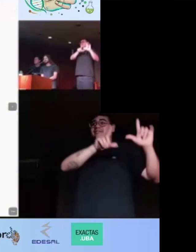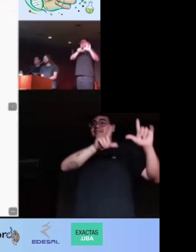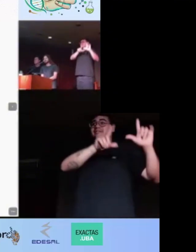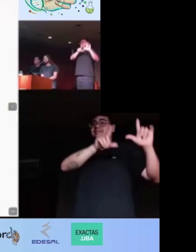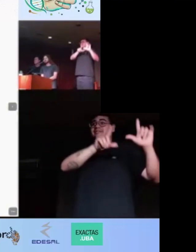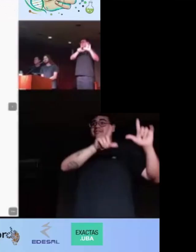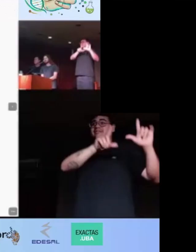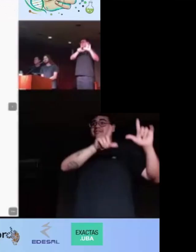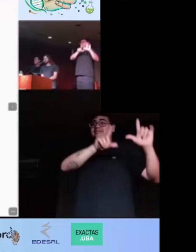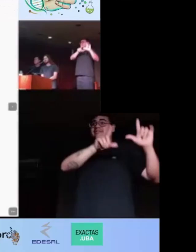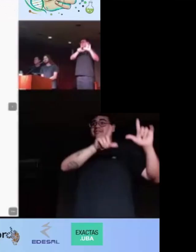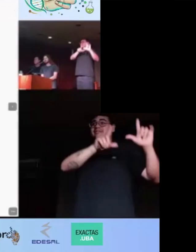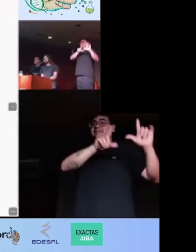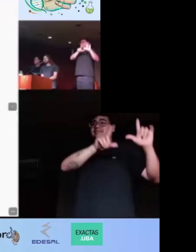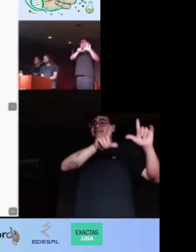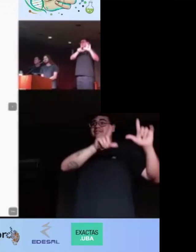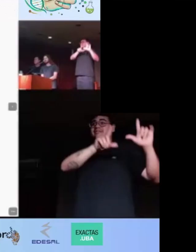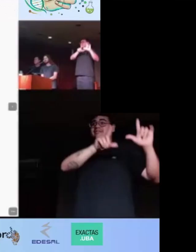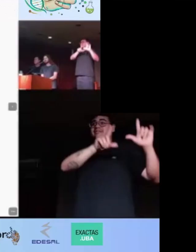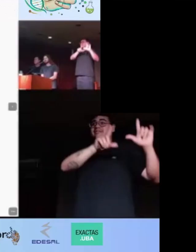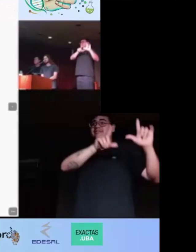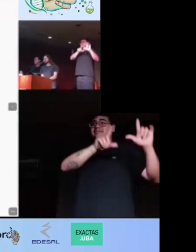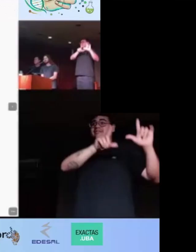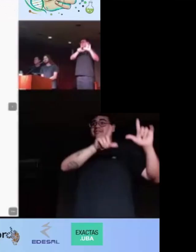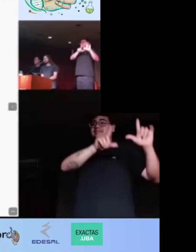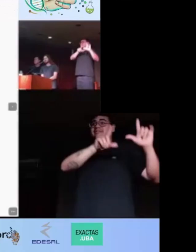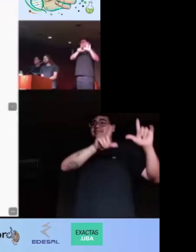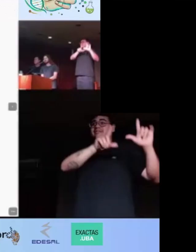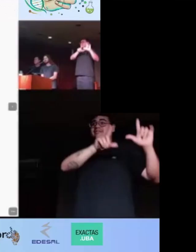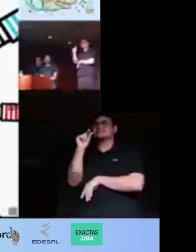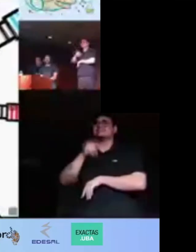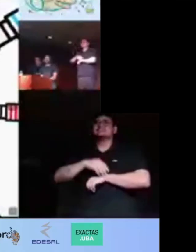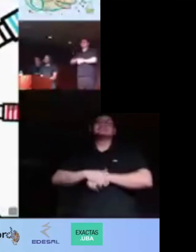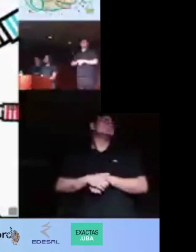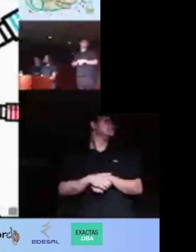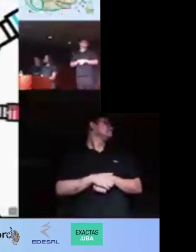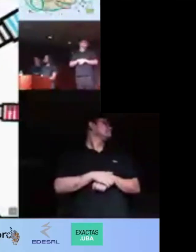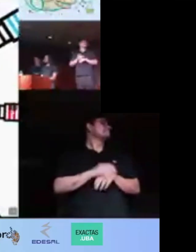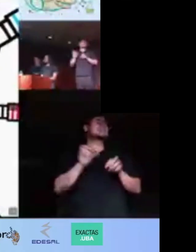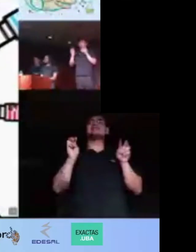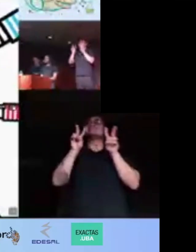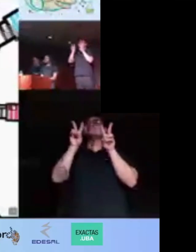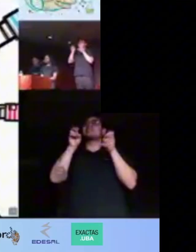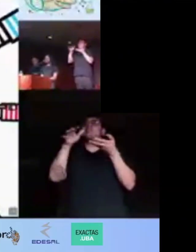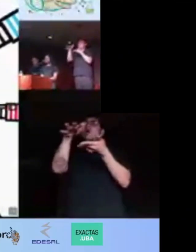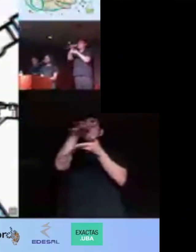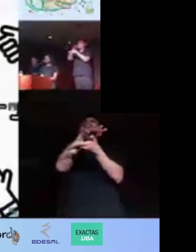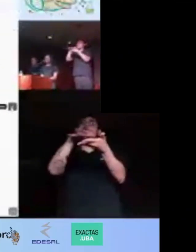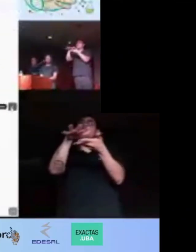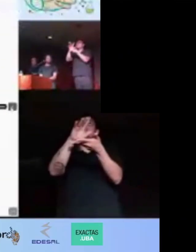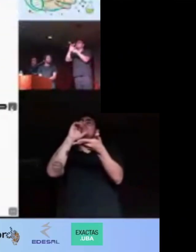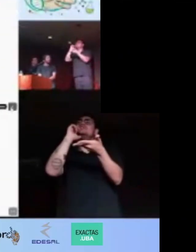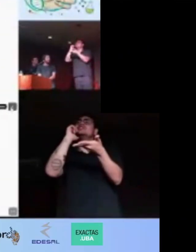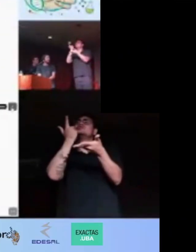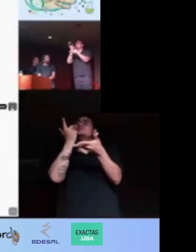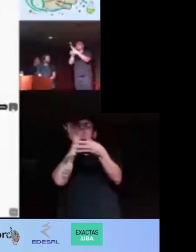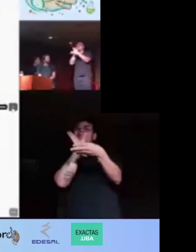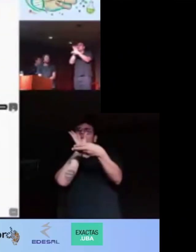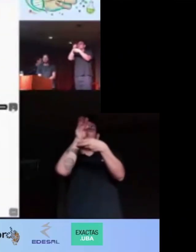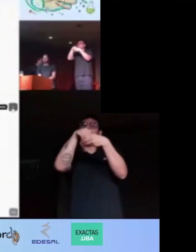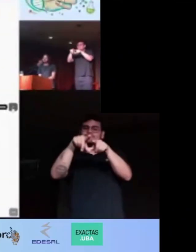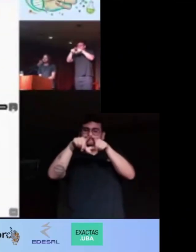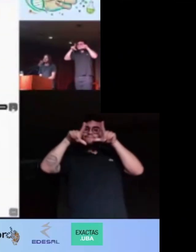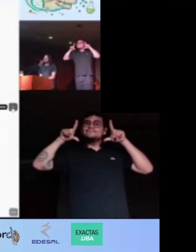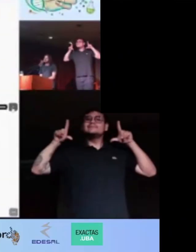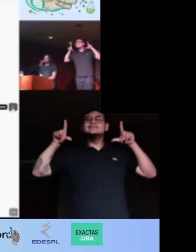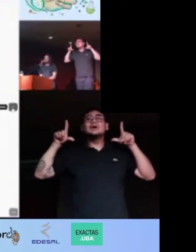sido realmente los primeros pasos, entrando a lo que es la comunidad, hemos aprendido un montón. El por qué,